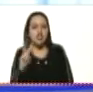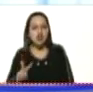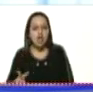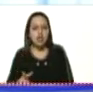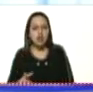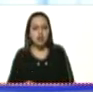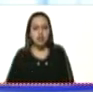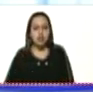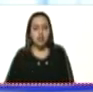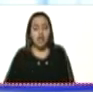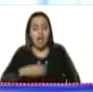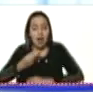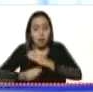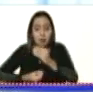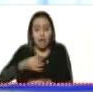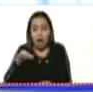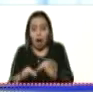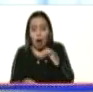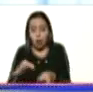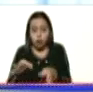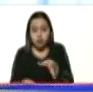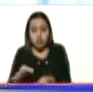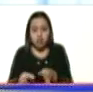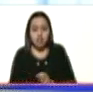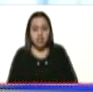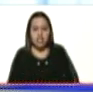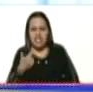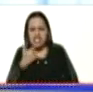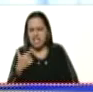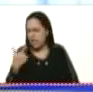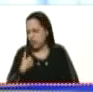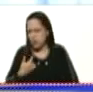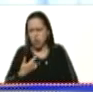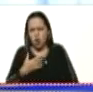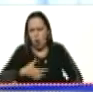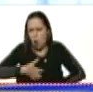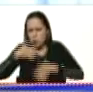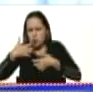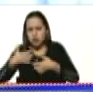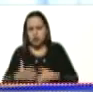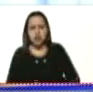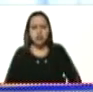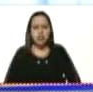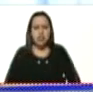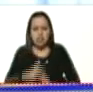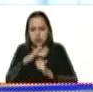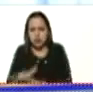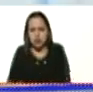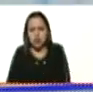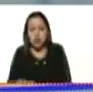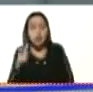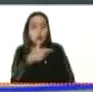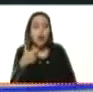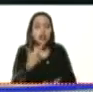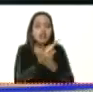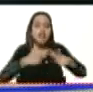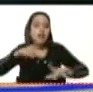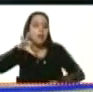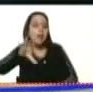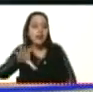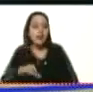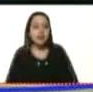de creer que aborrezco y detesto el despotismo y que por la emancipación y libertad de nuestro país